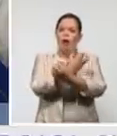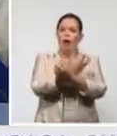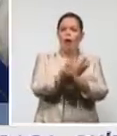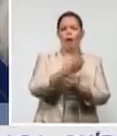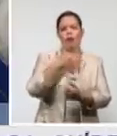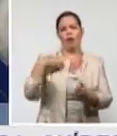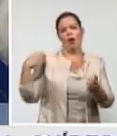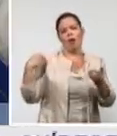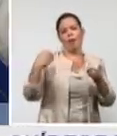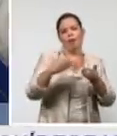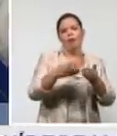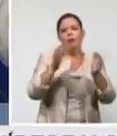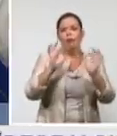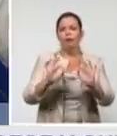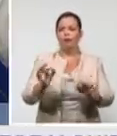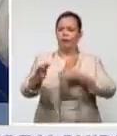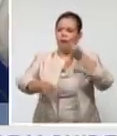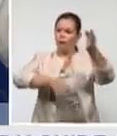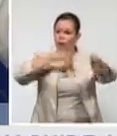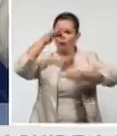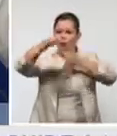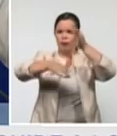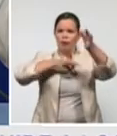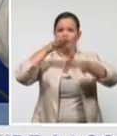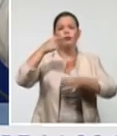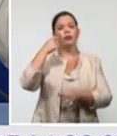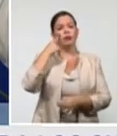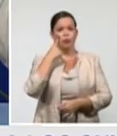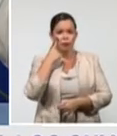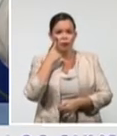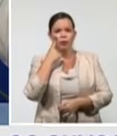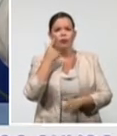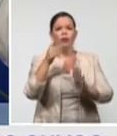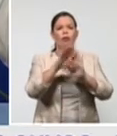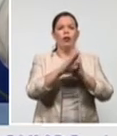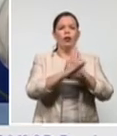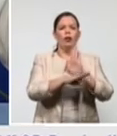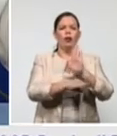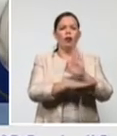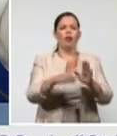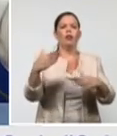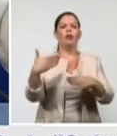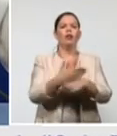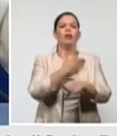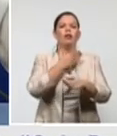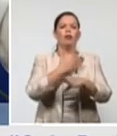que con las medidas que se vienen adoptando y la